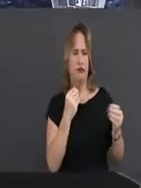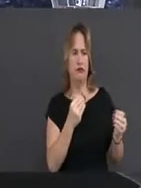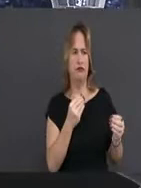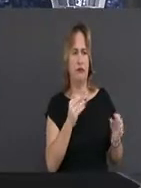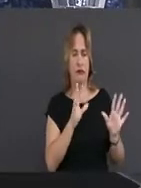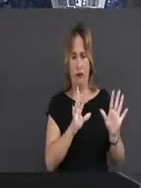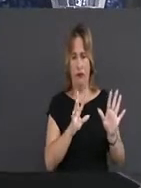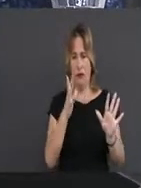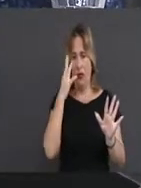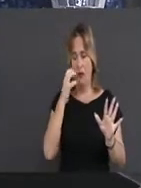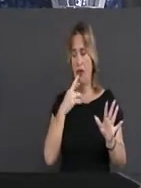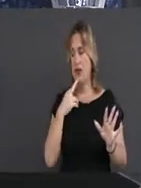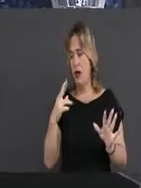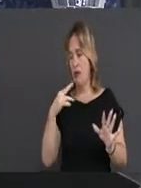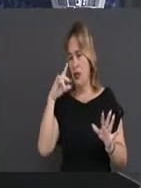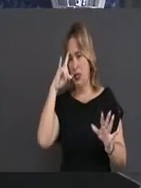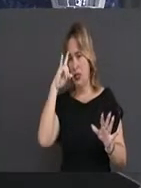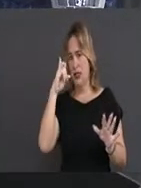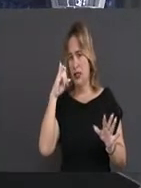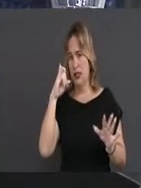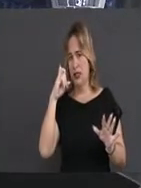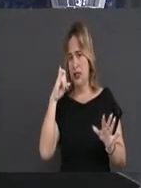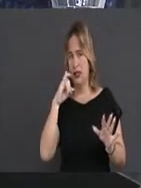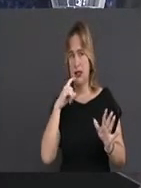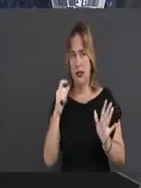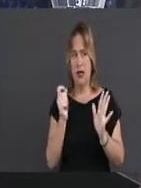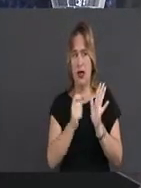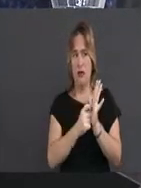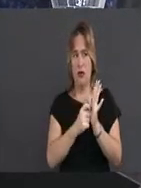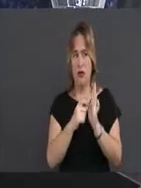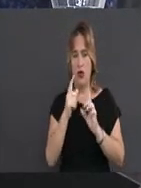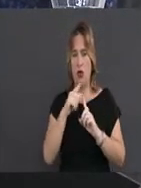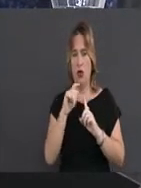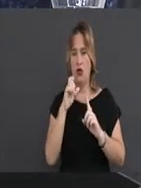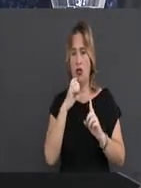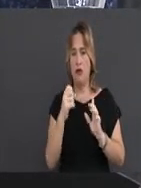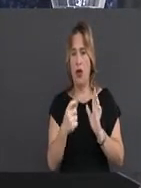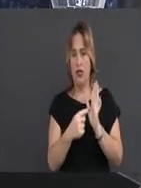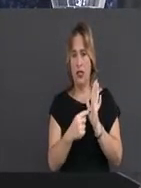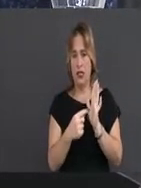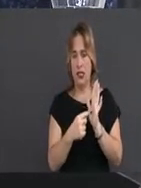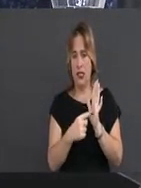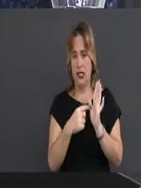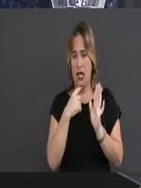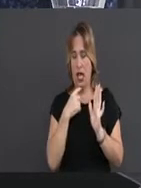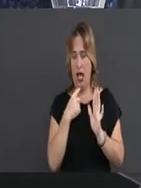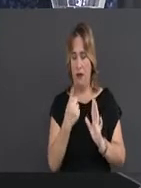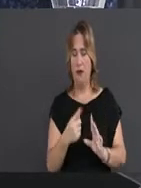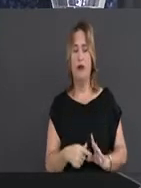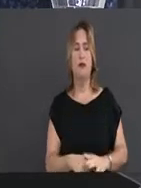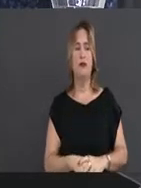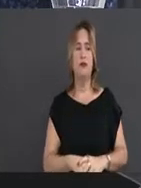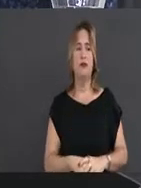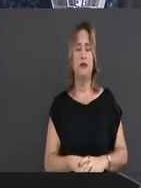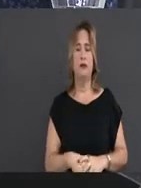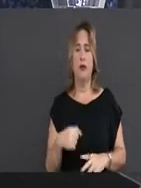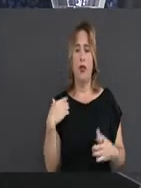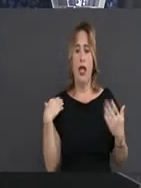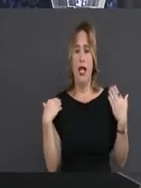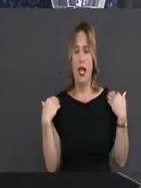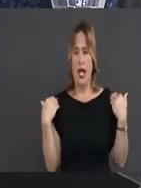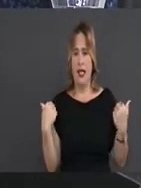respuesta es positiva siempre. Veo que usted apuntó eso, sí, como un tema. Porque cuando ella, cuando la